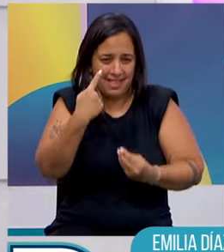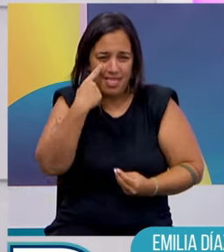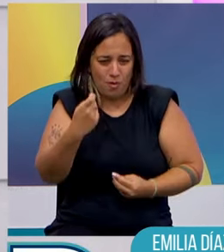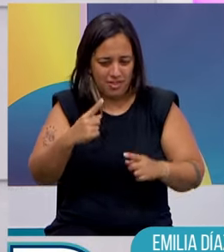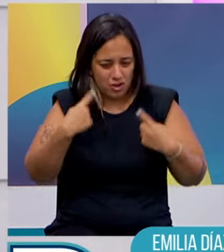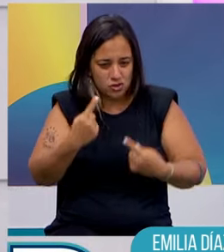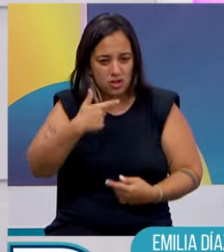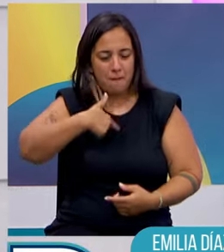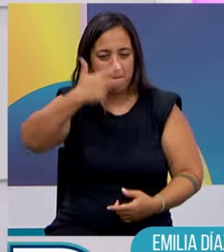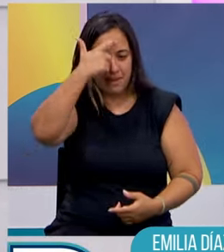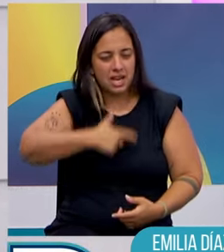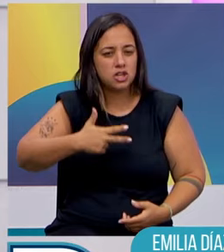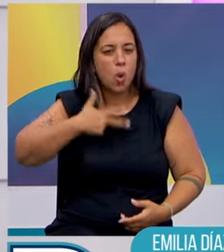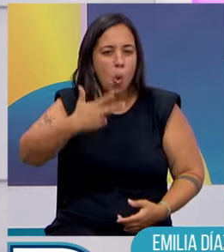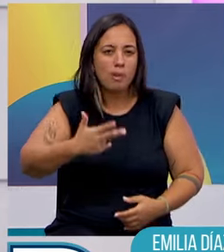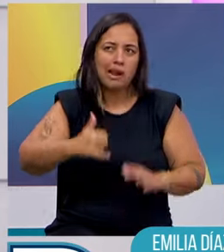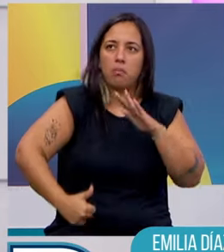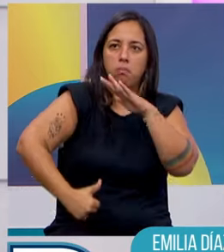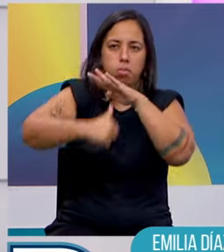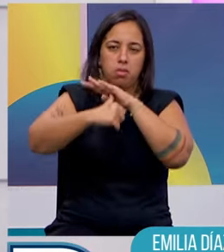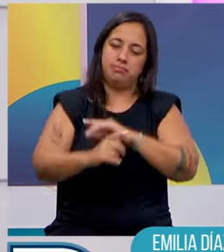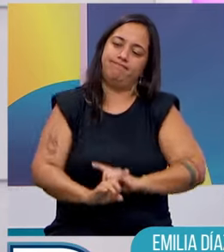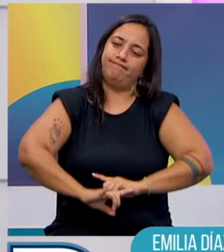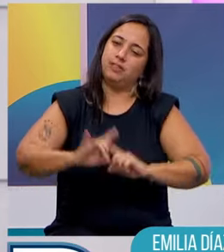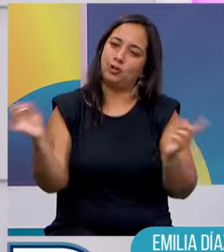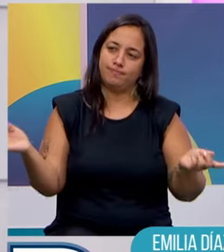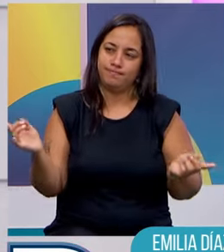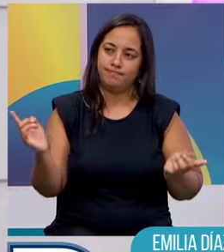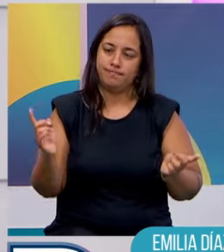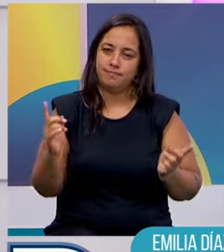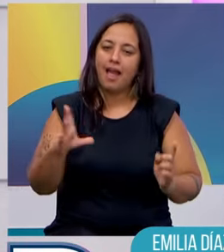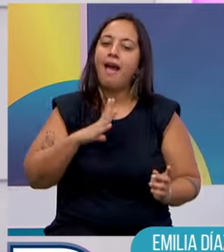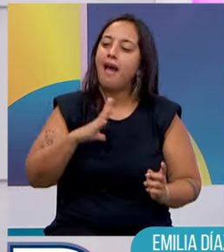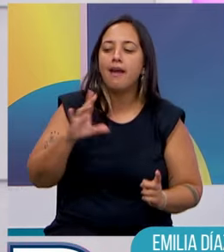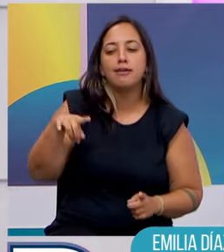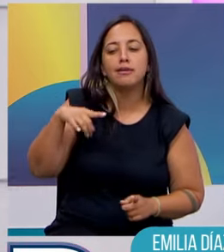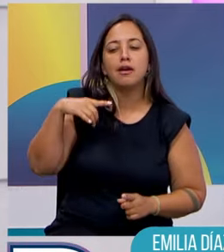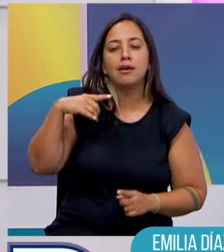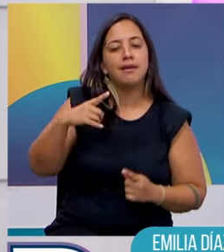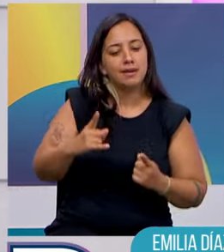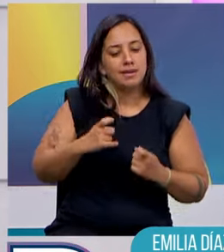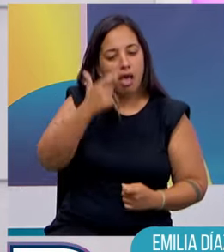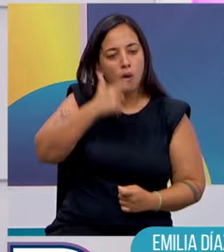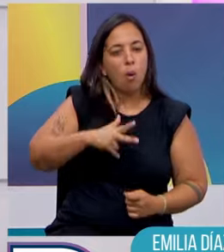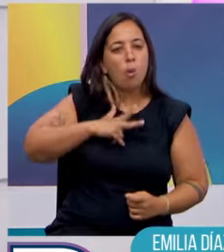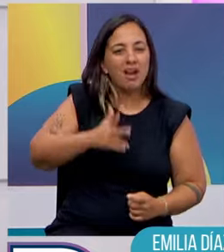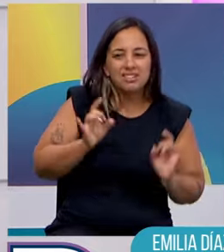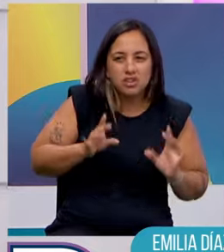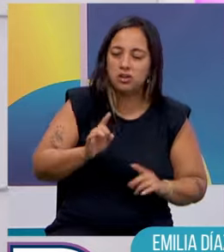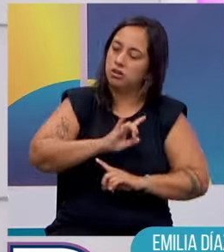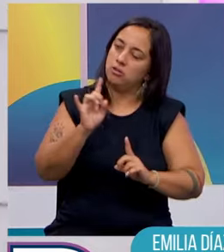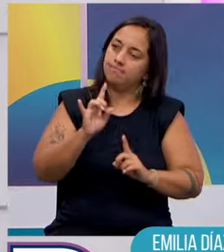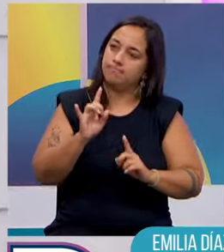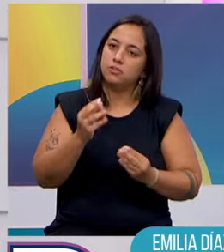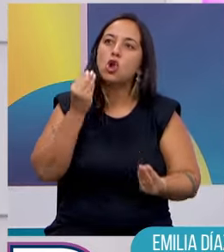centro del mundo. Tenemos que empezar a descentrarnos de nuestras necesidades humanas y empezar a pensar que para colmar